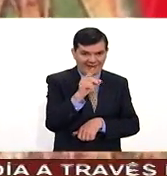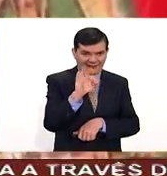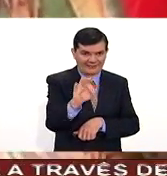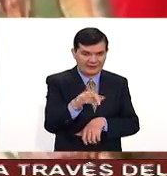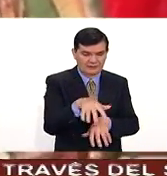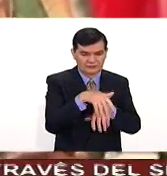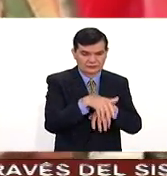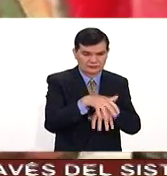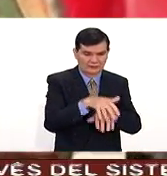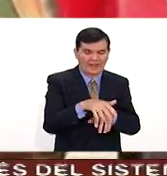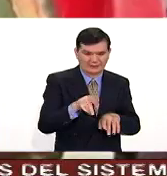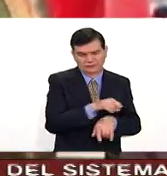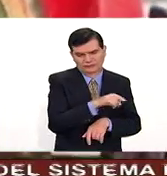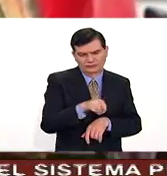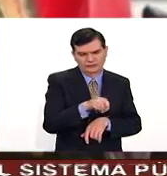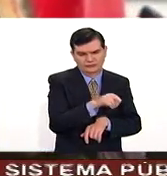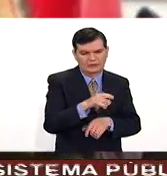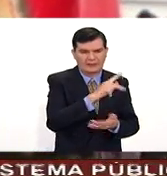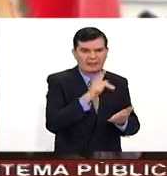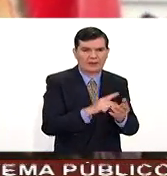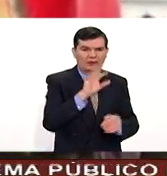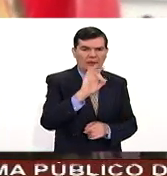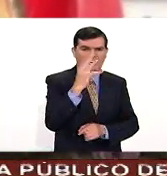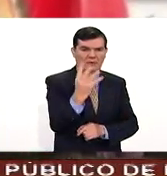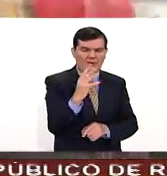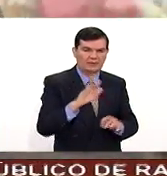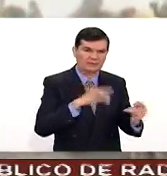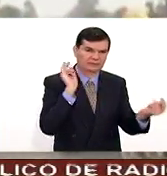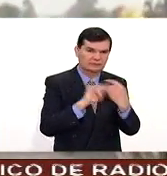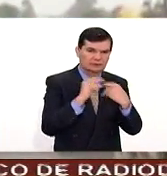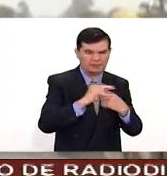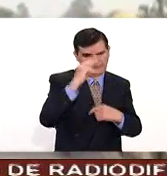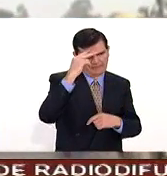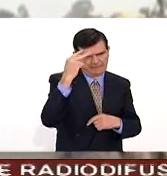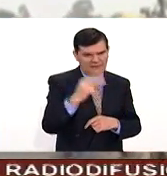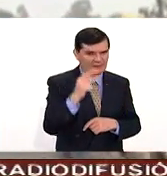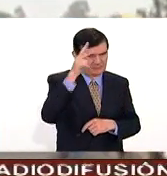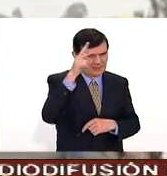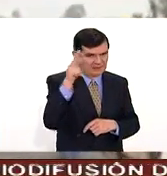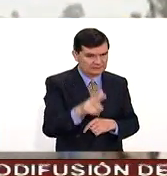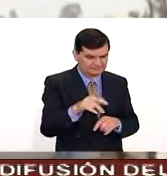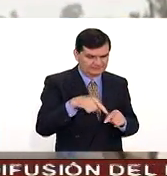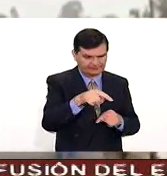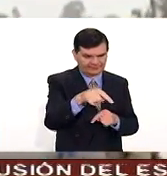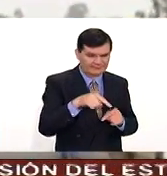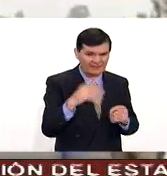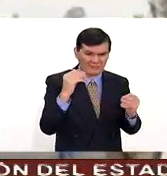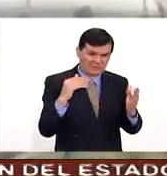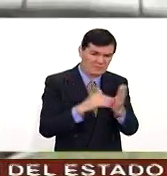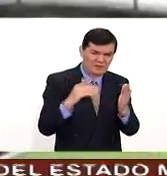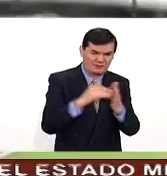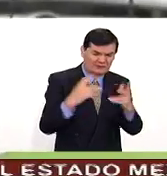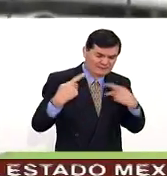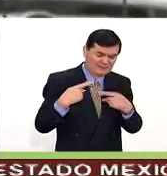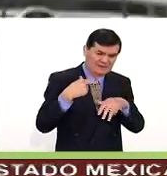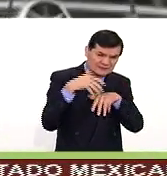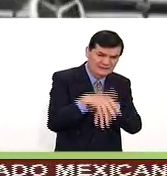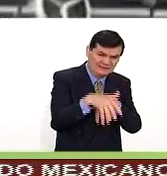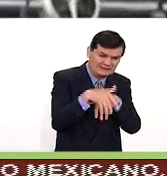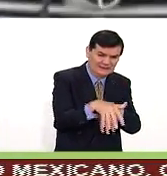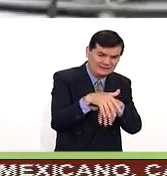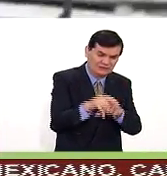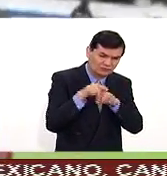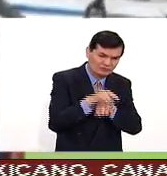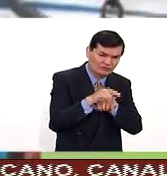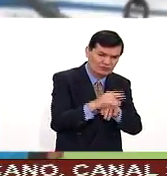Esto ocurrió a la altura del kilómetro 44 de la autopista México-Pachuca. Y es que millones de peregrinos están en estos